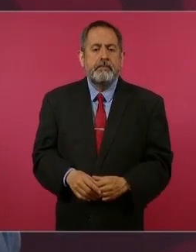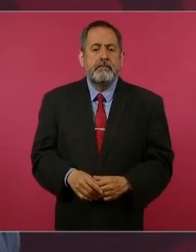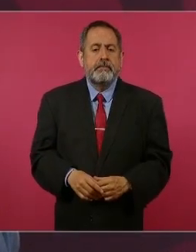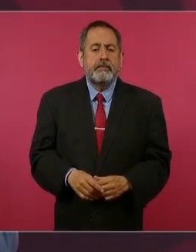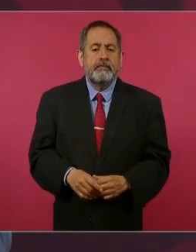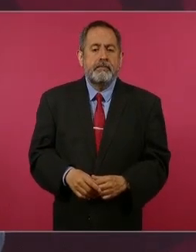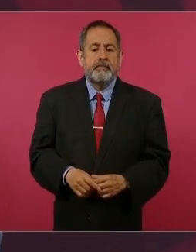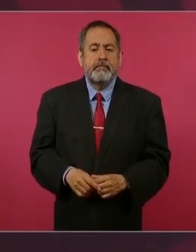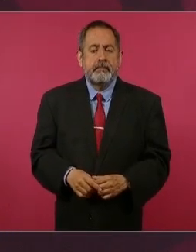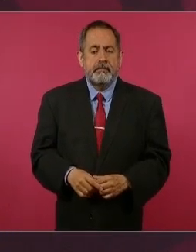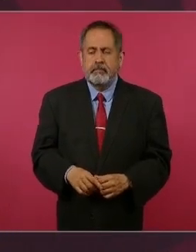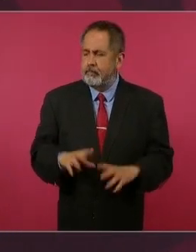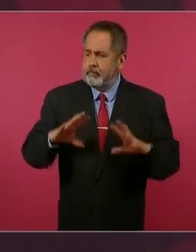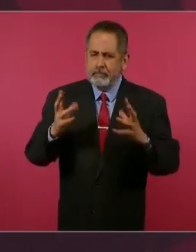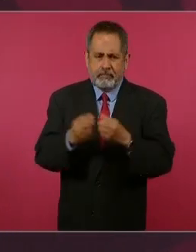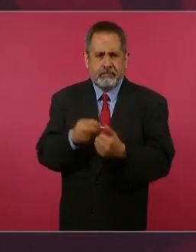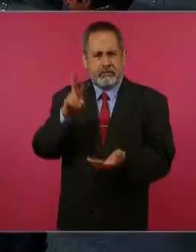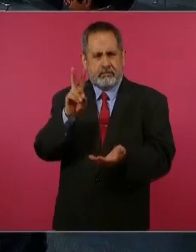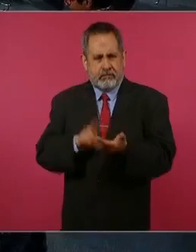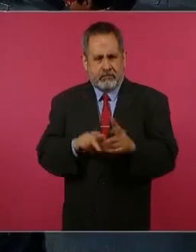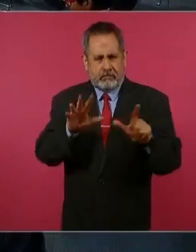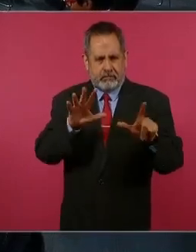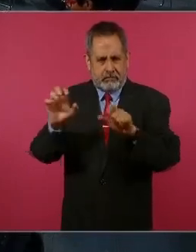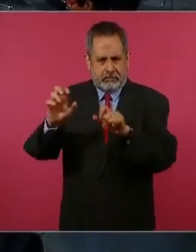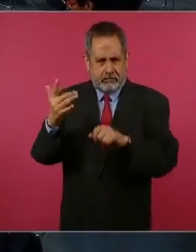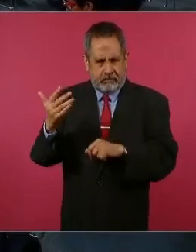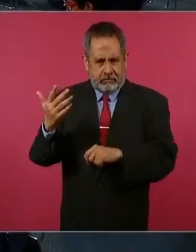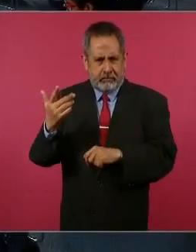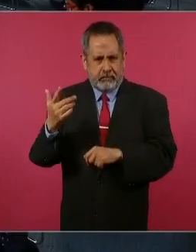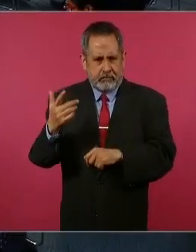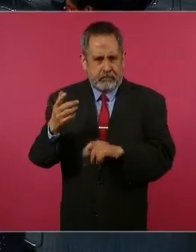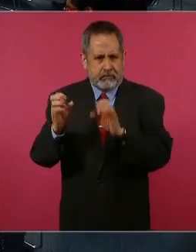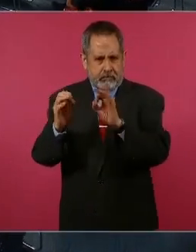dos mil setecientas cincuenta